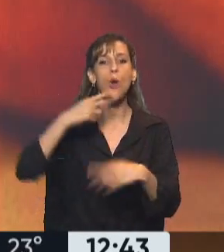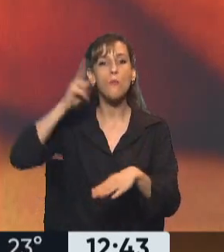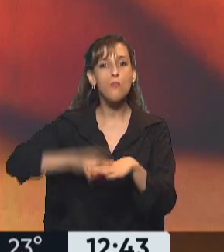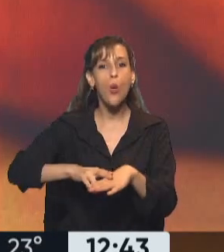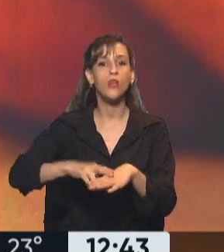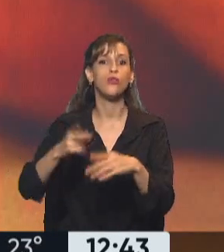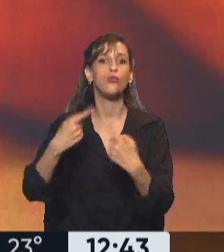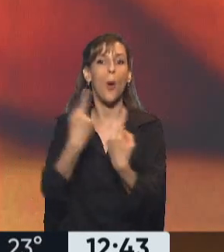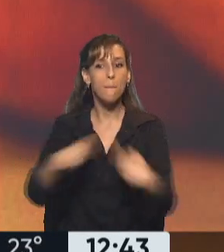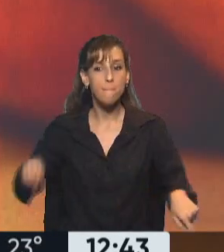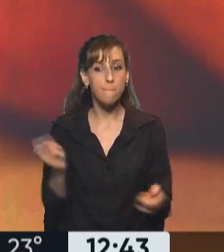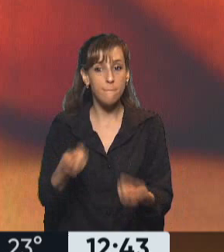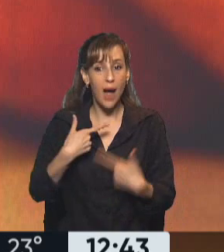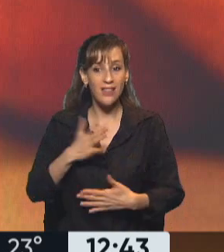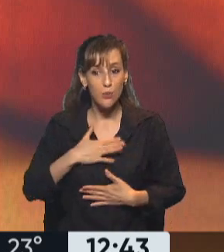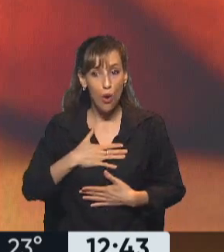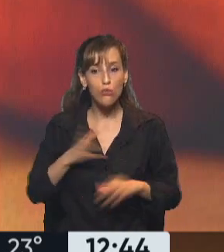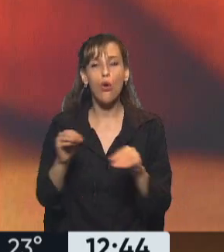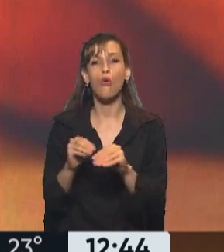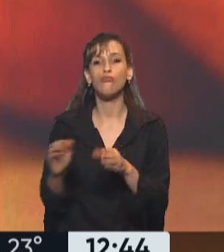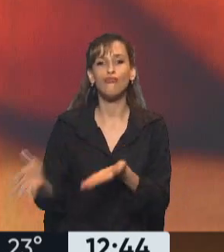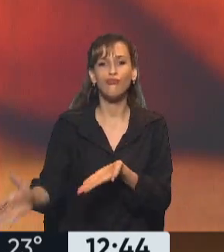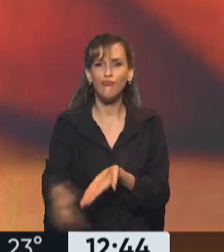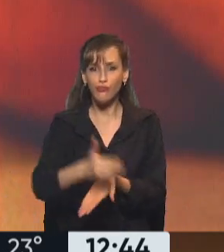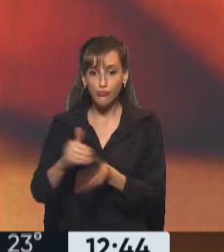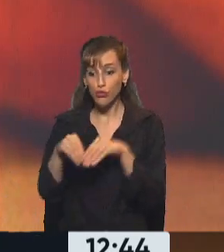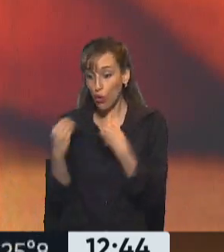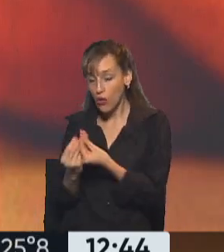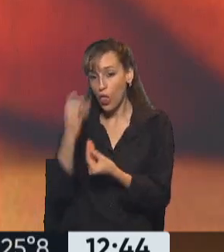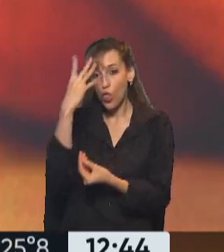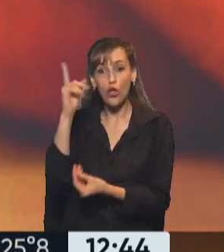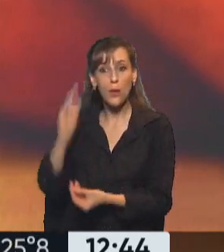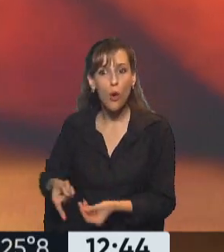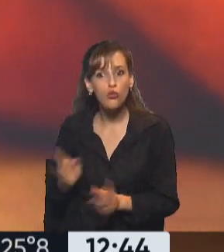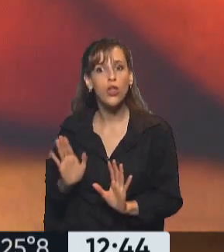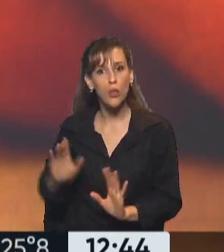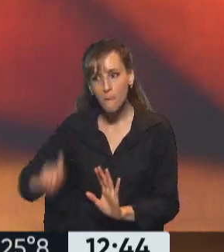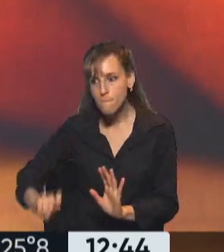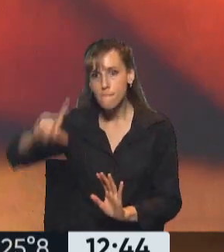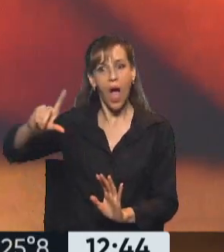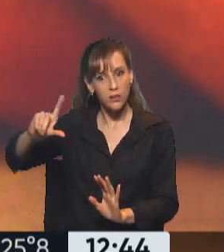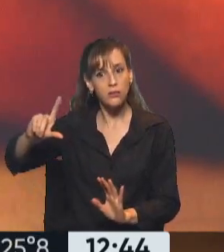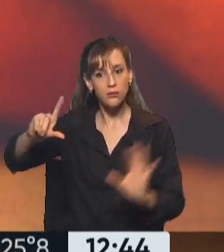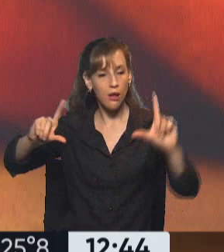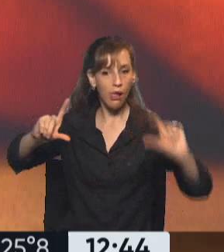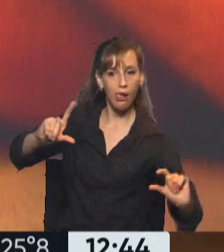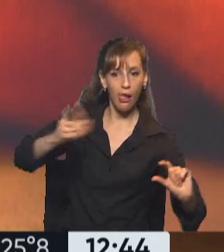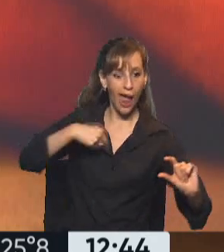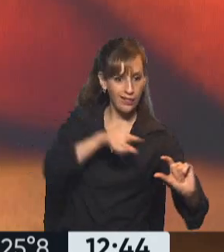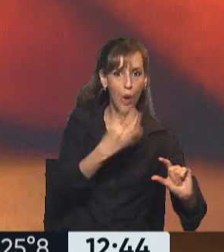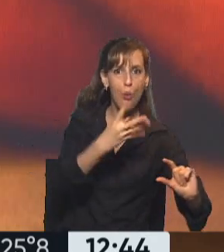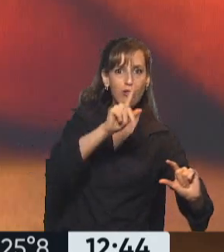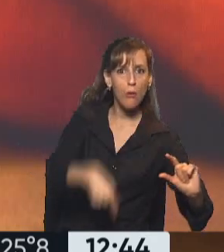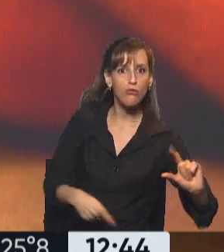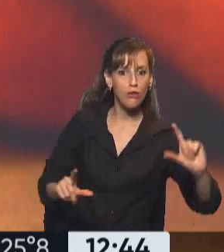del 12% sobre la recaudación total. Es decir, es muchísimo más elevado. Puede haber formatos de